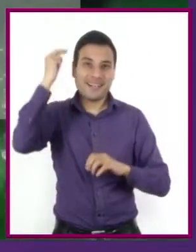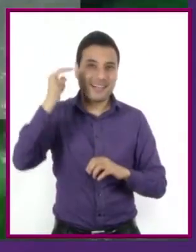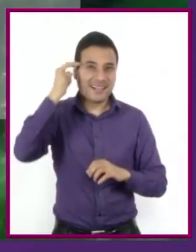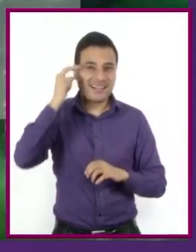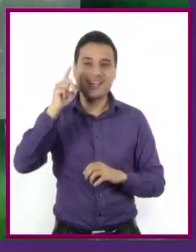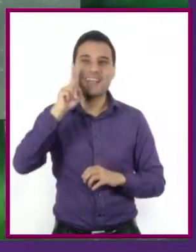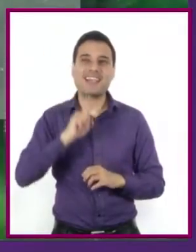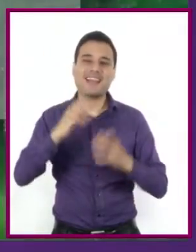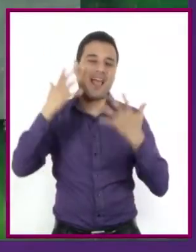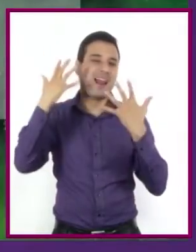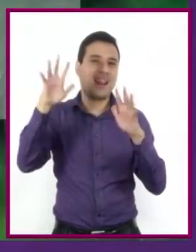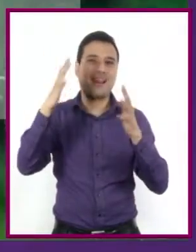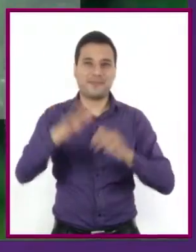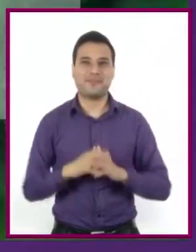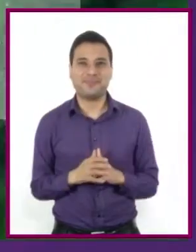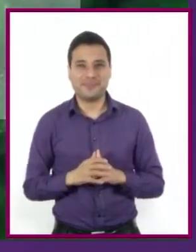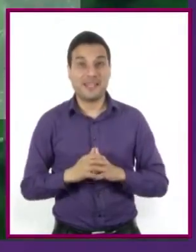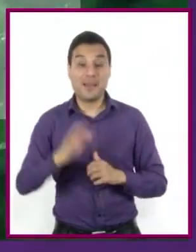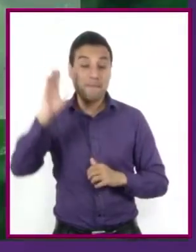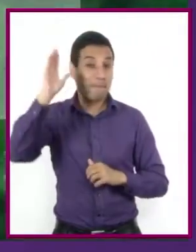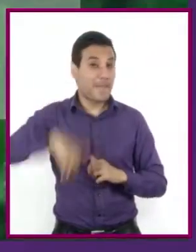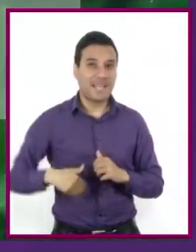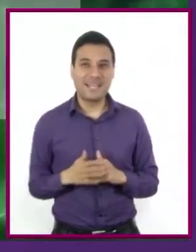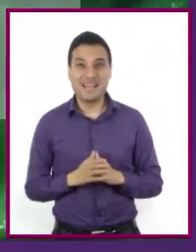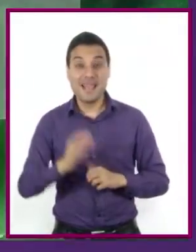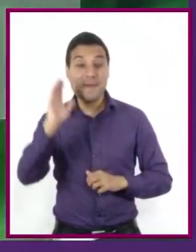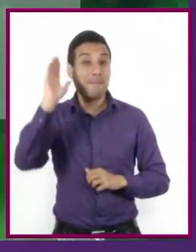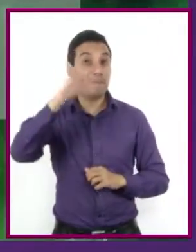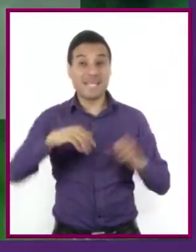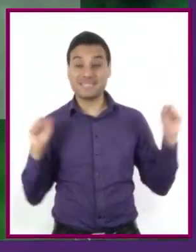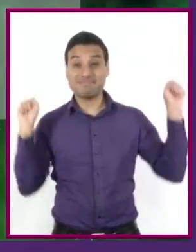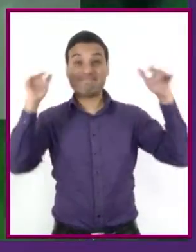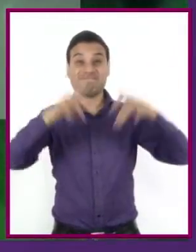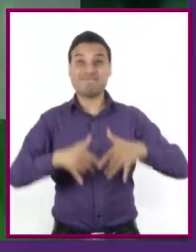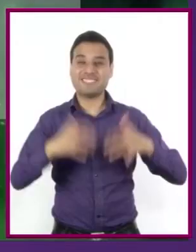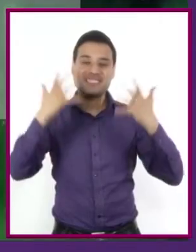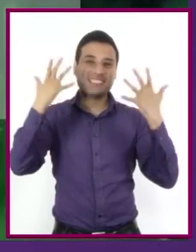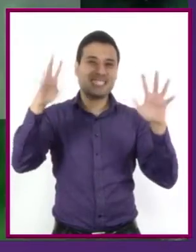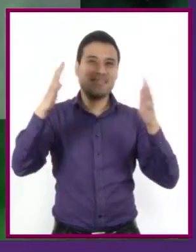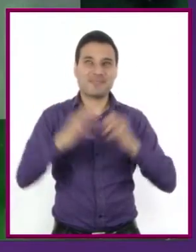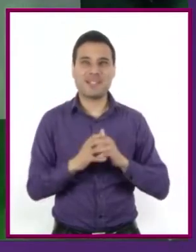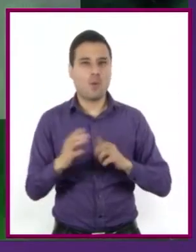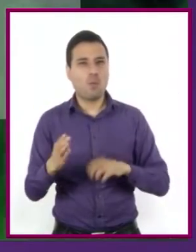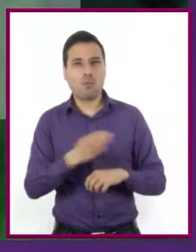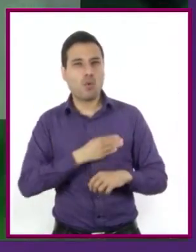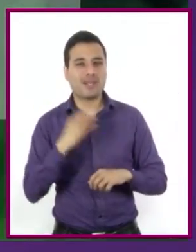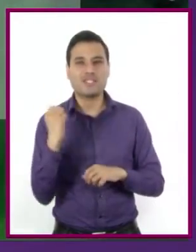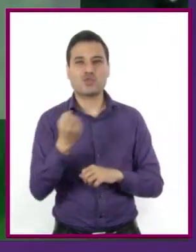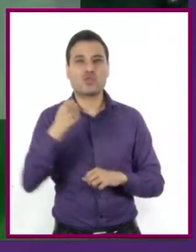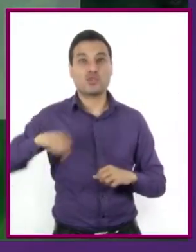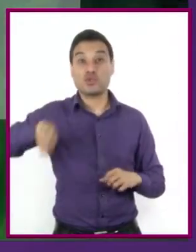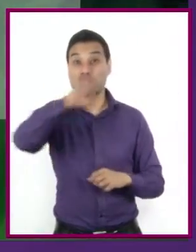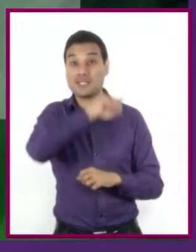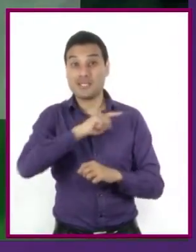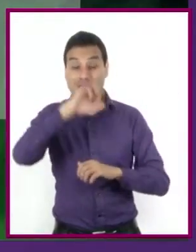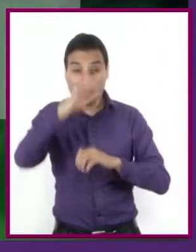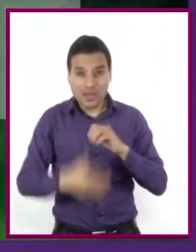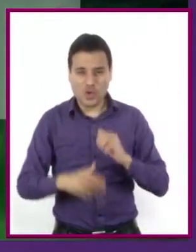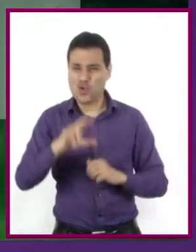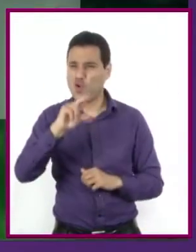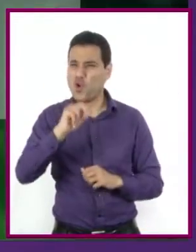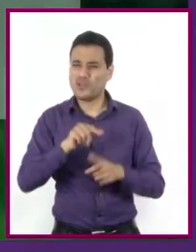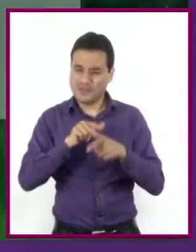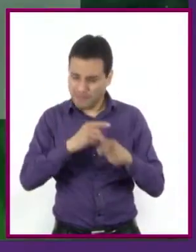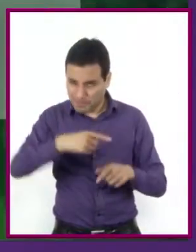sin falta. Vengan, vengan a celebrarla por su buena estrella. No se detengan, vayan, que en